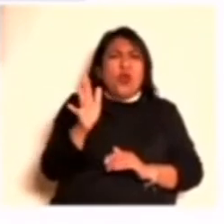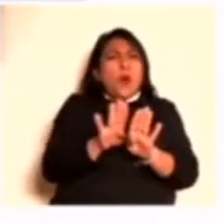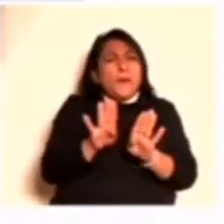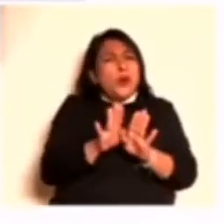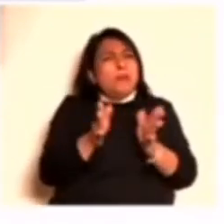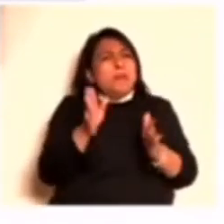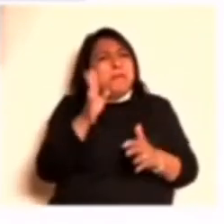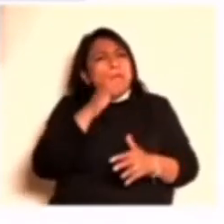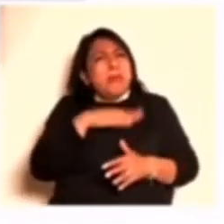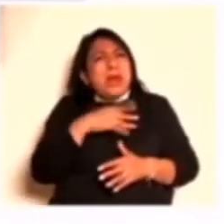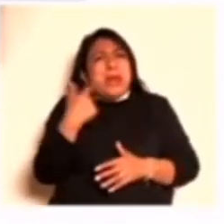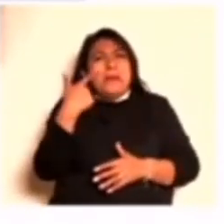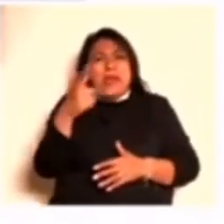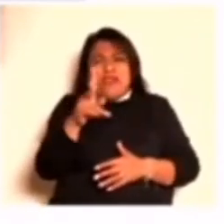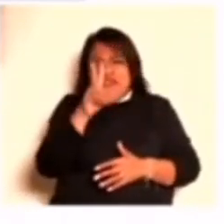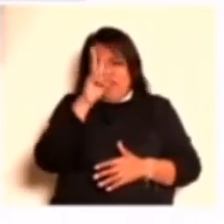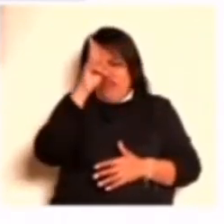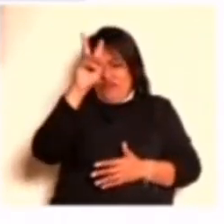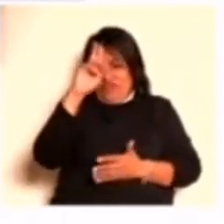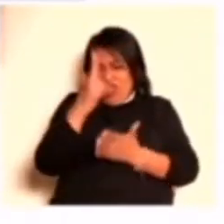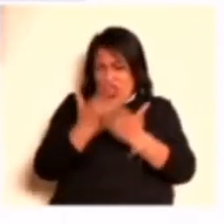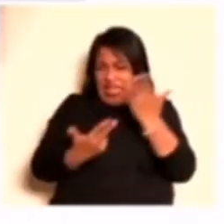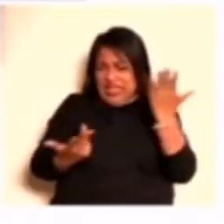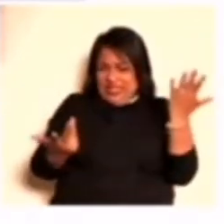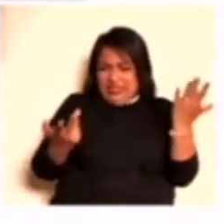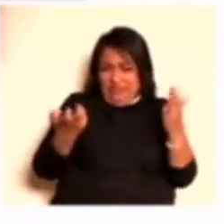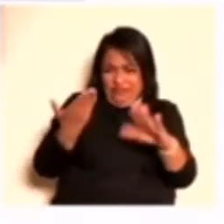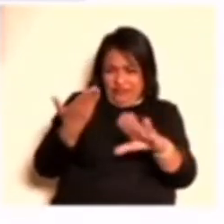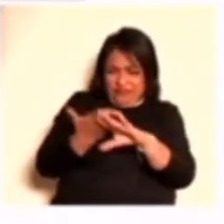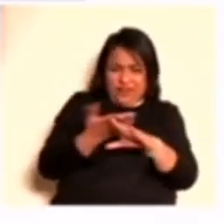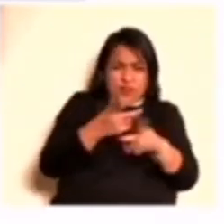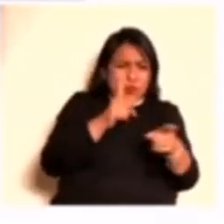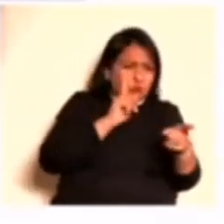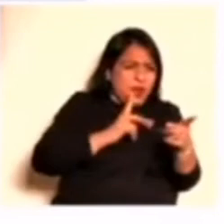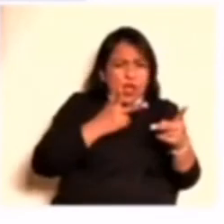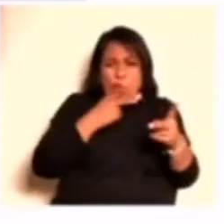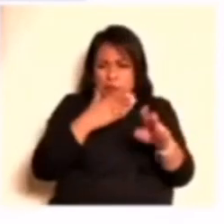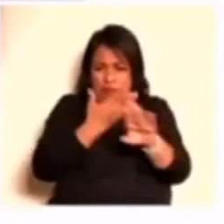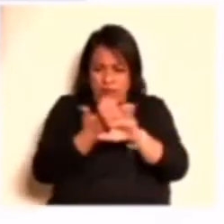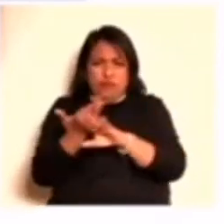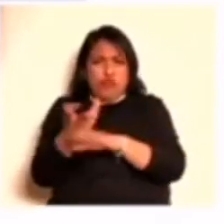de ver la violencia la que puede afectar tanto a hombres como a mujeres, ¿no?